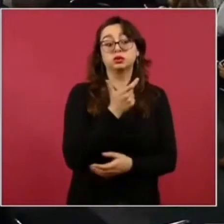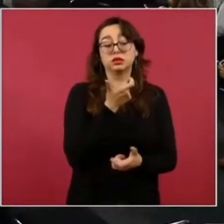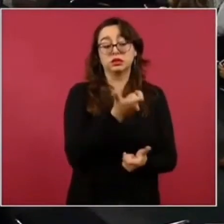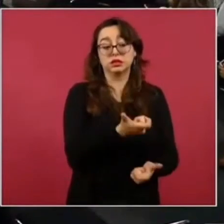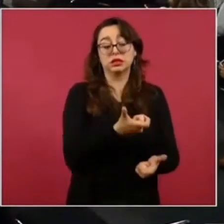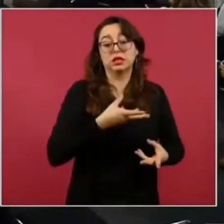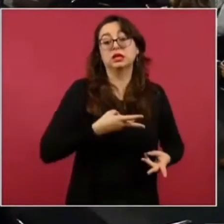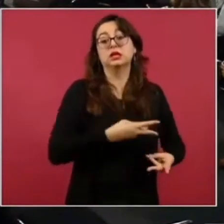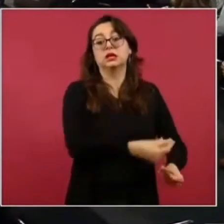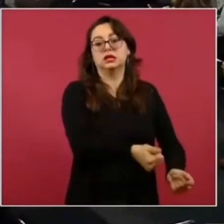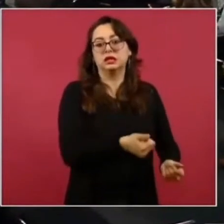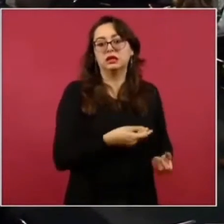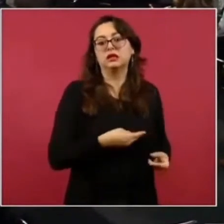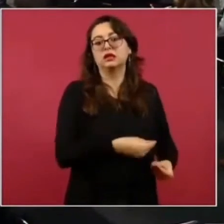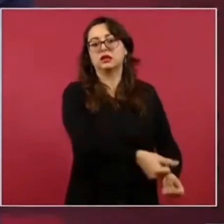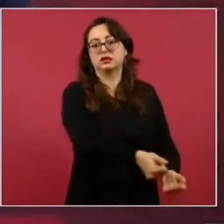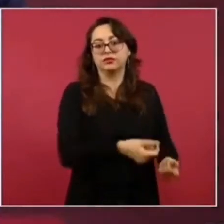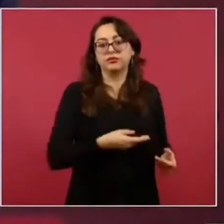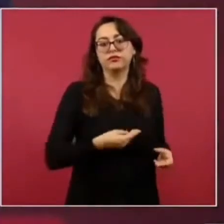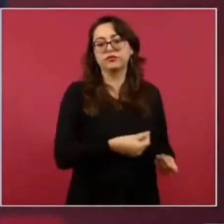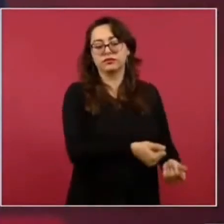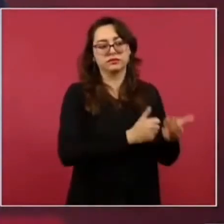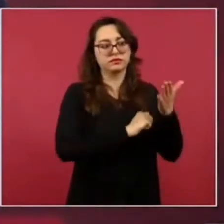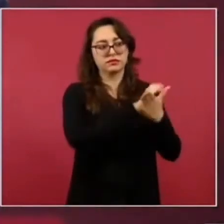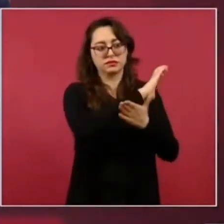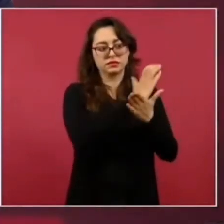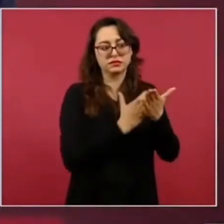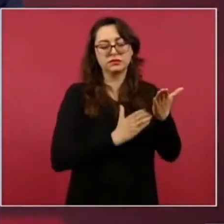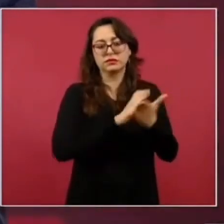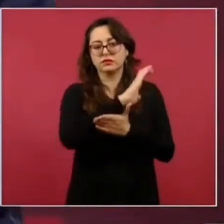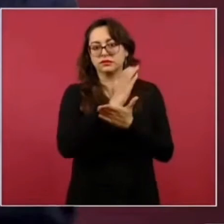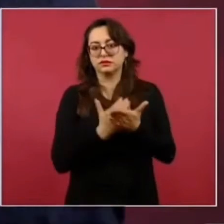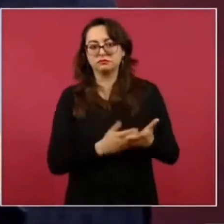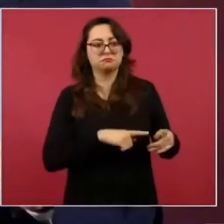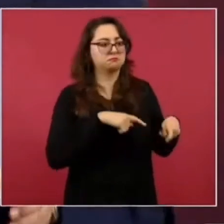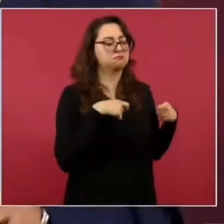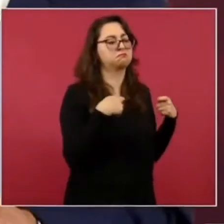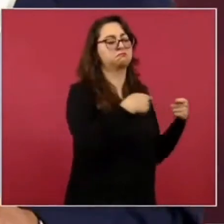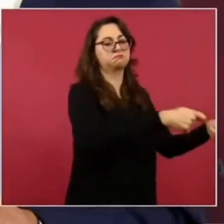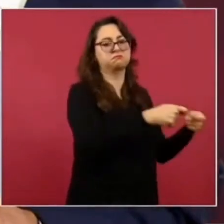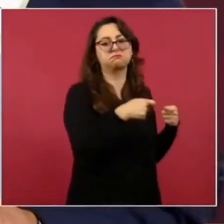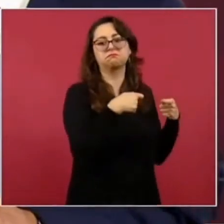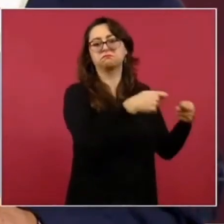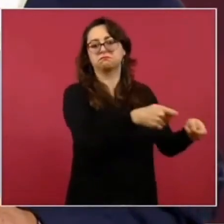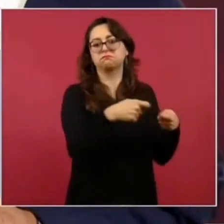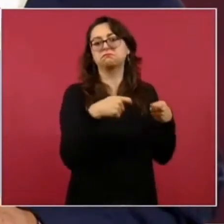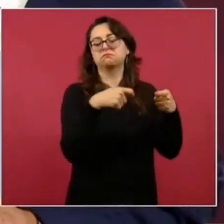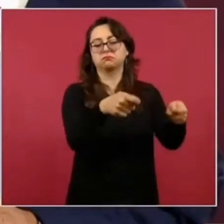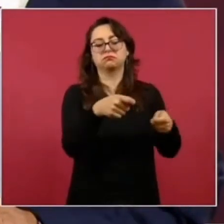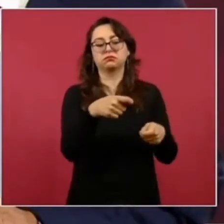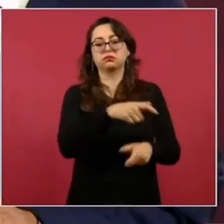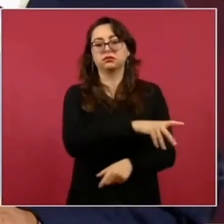parezca increíble. Entregar contratos, muchos, a empresas extranjeras,